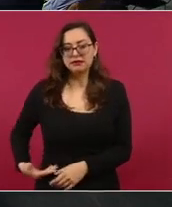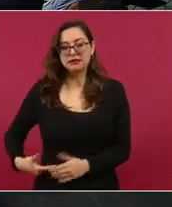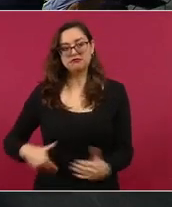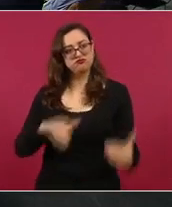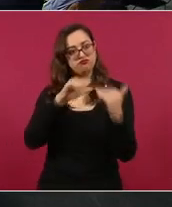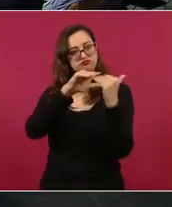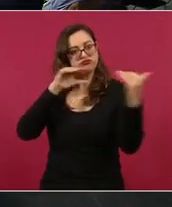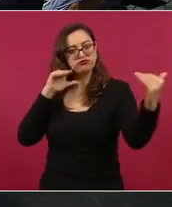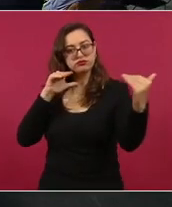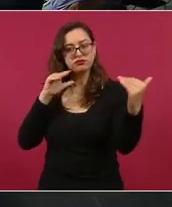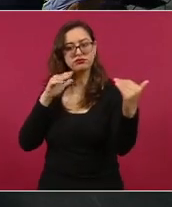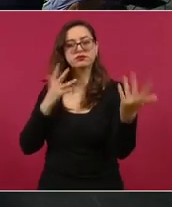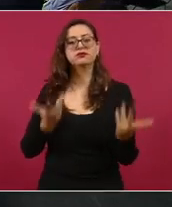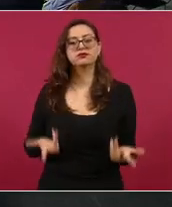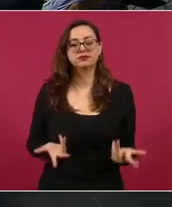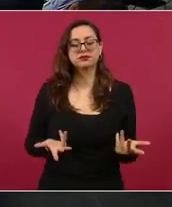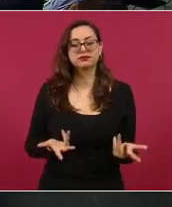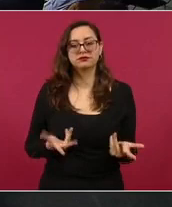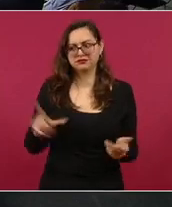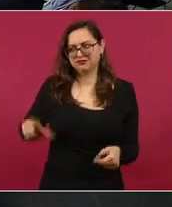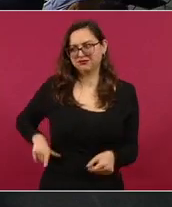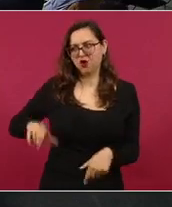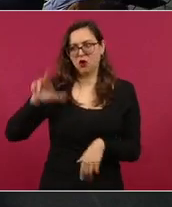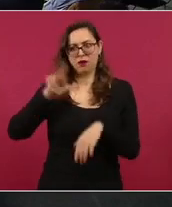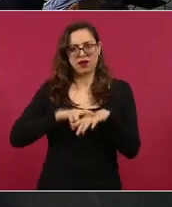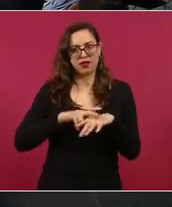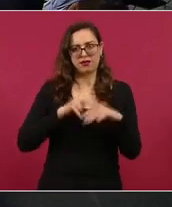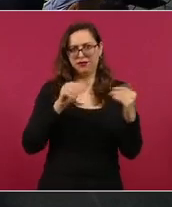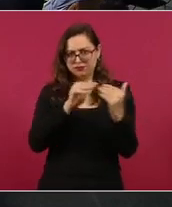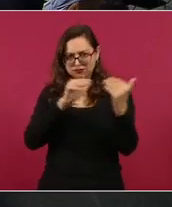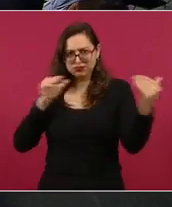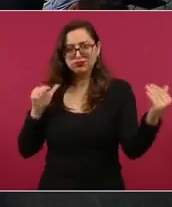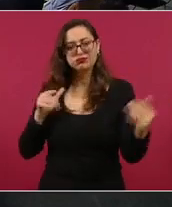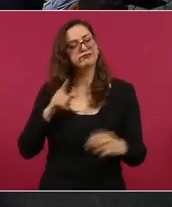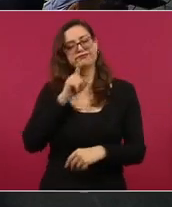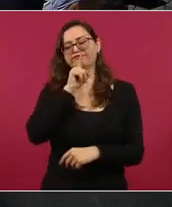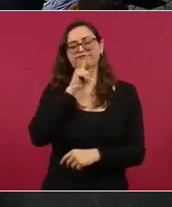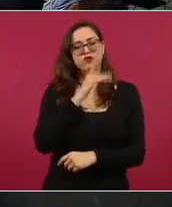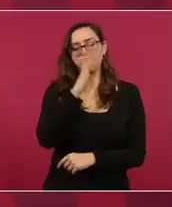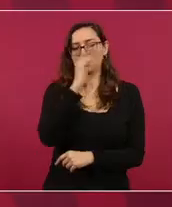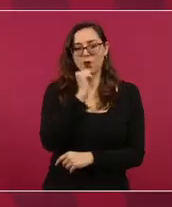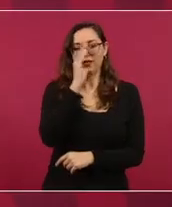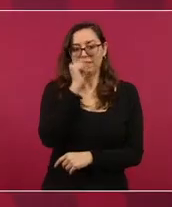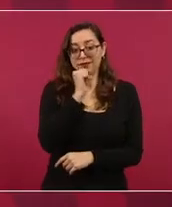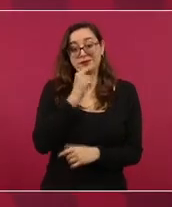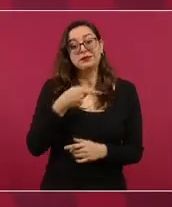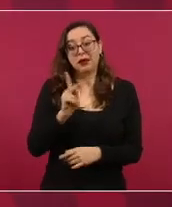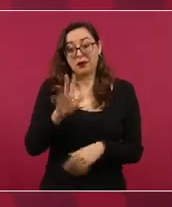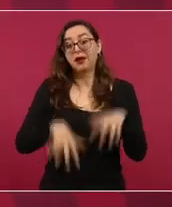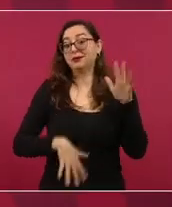pero pues se dan las cosas, ¿no?